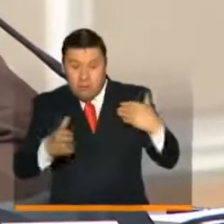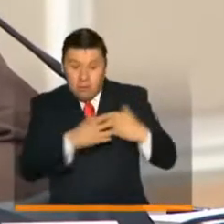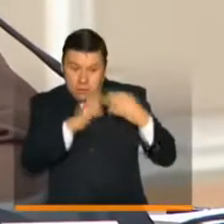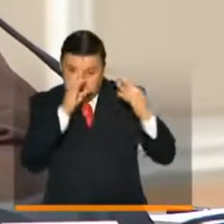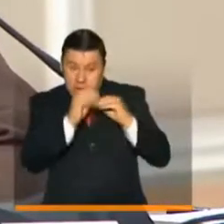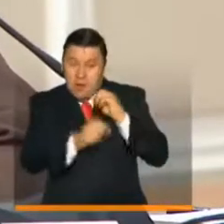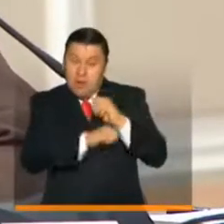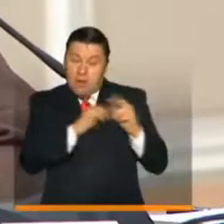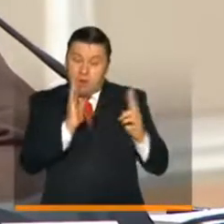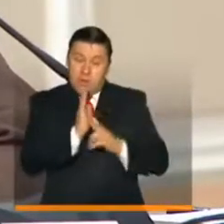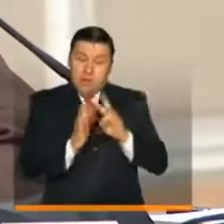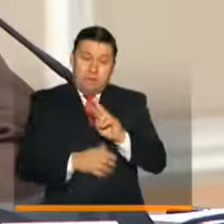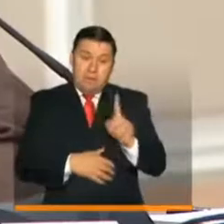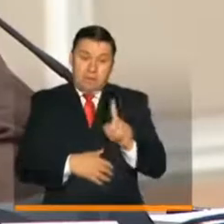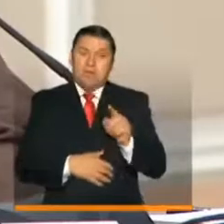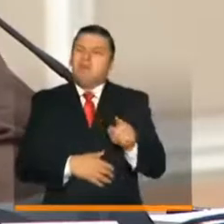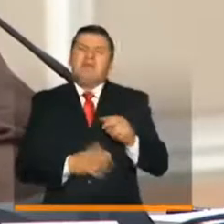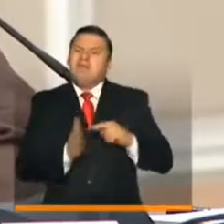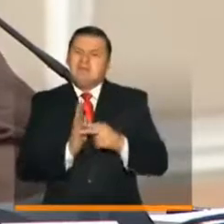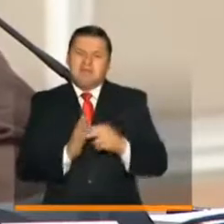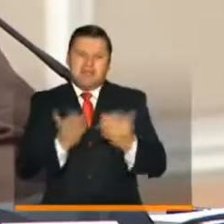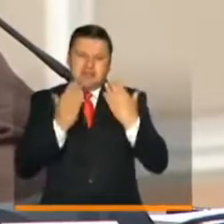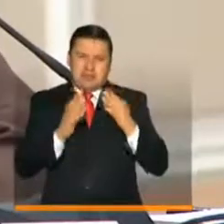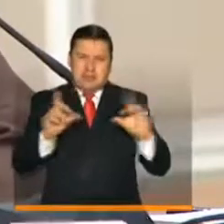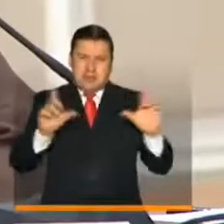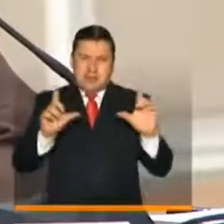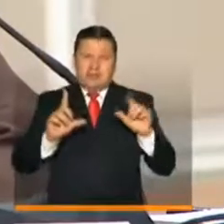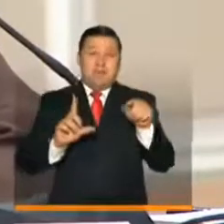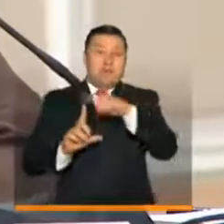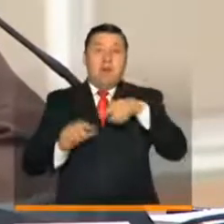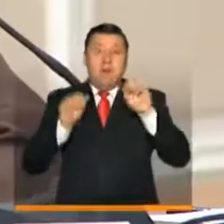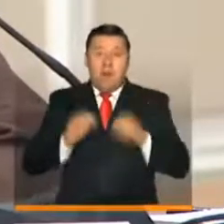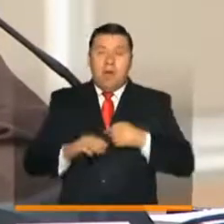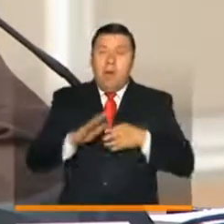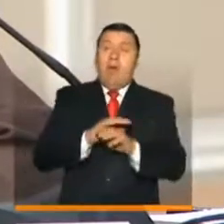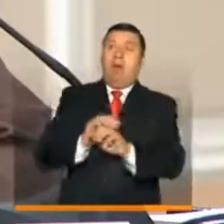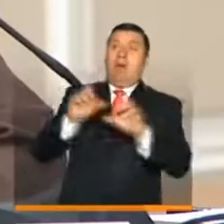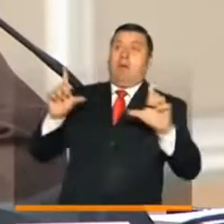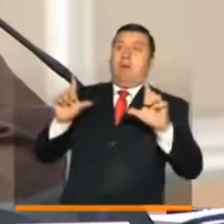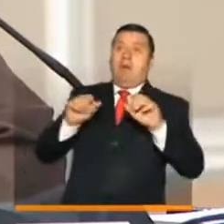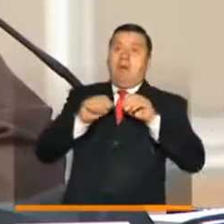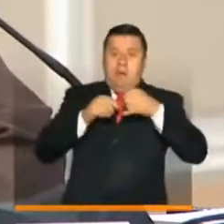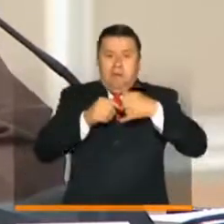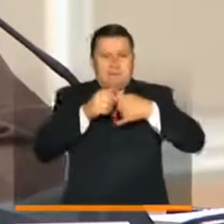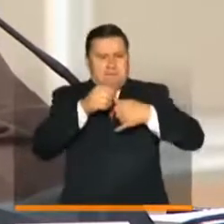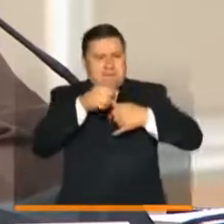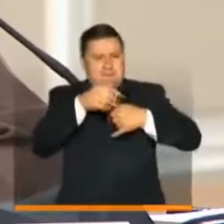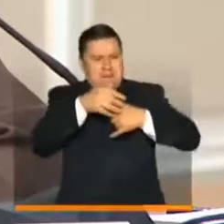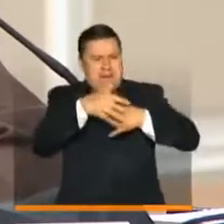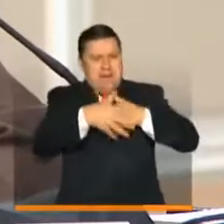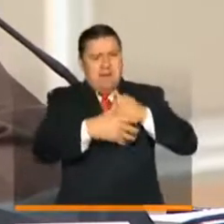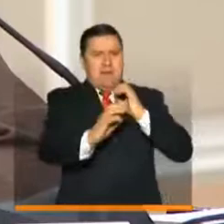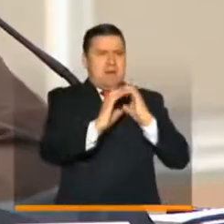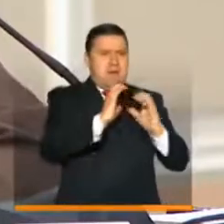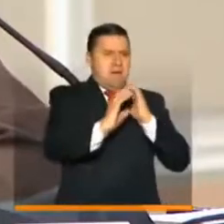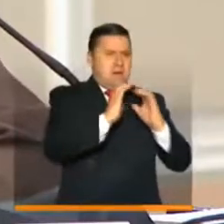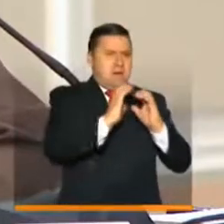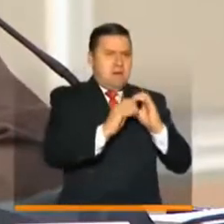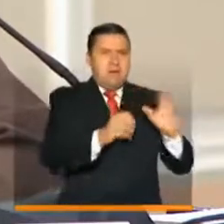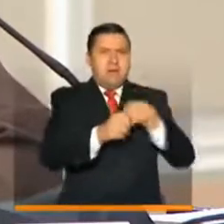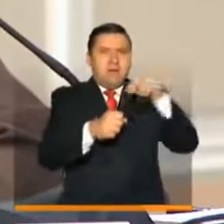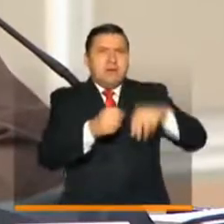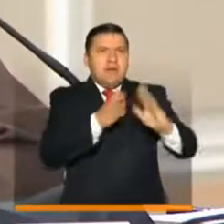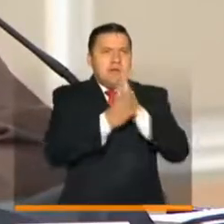el 2021. ¿Eso qué va a permitir? Que podamos seguir emitiendo e informando a toda la